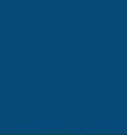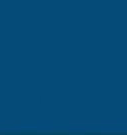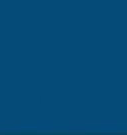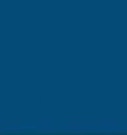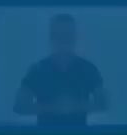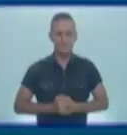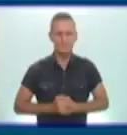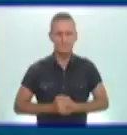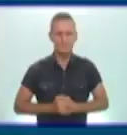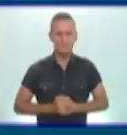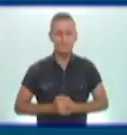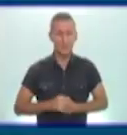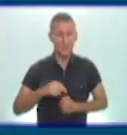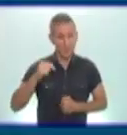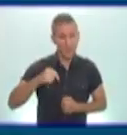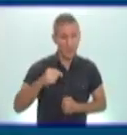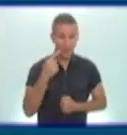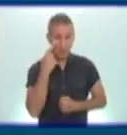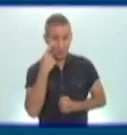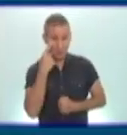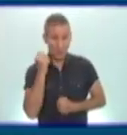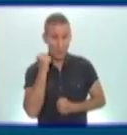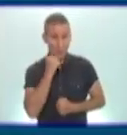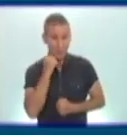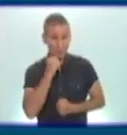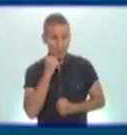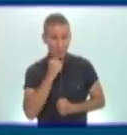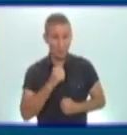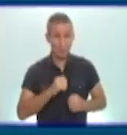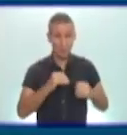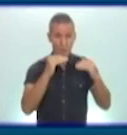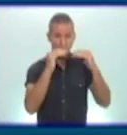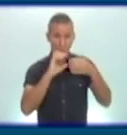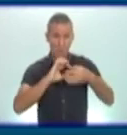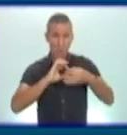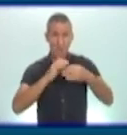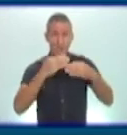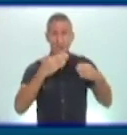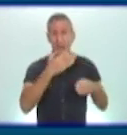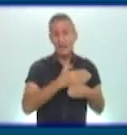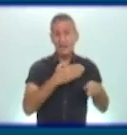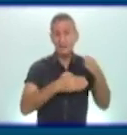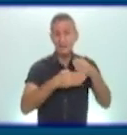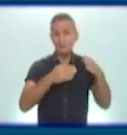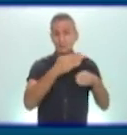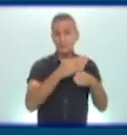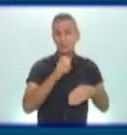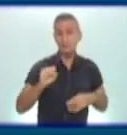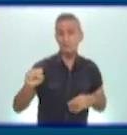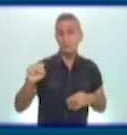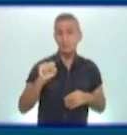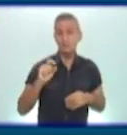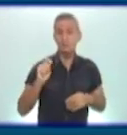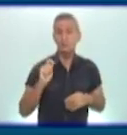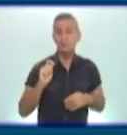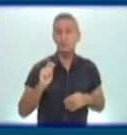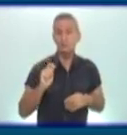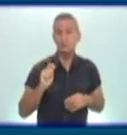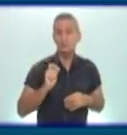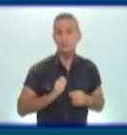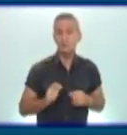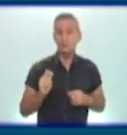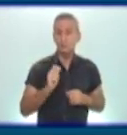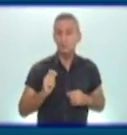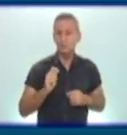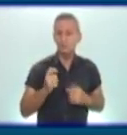Muy bien, vamos entonces ahora a conocer más, a repasar sobre la estructura del sustantivo. Señala el lexema y los morfemas de los siguientes